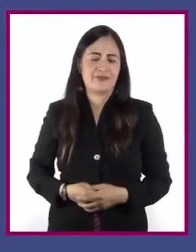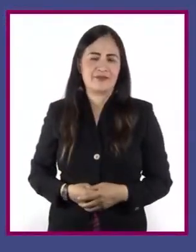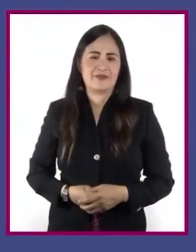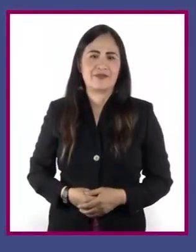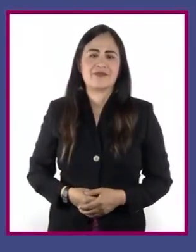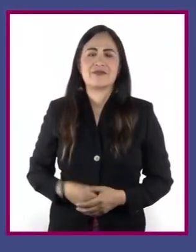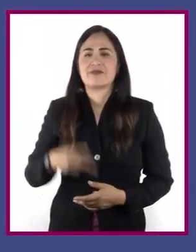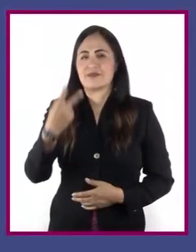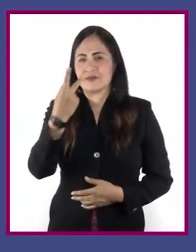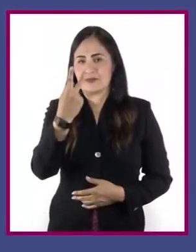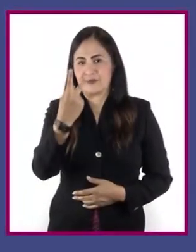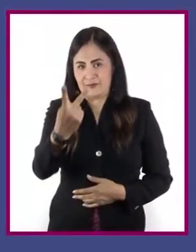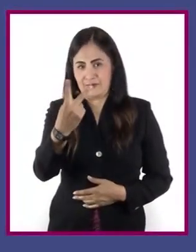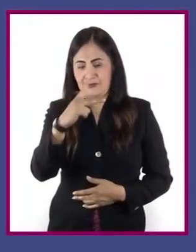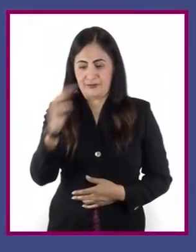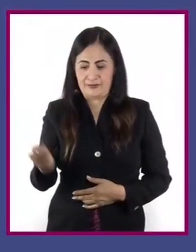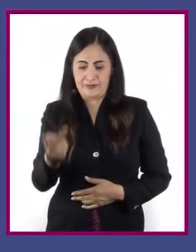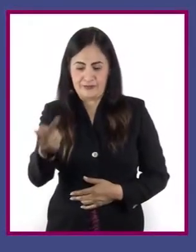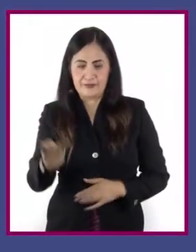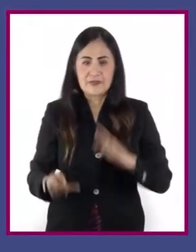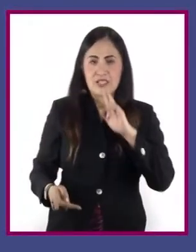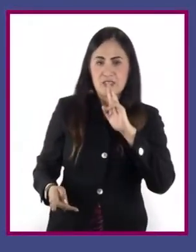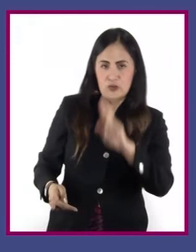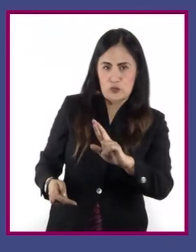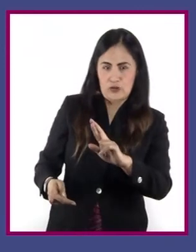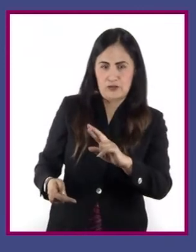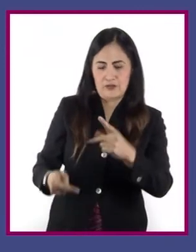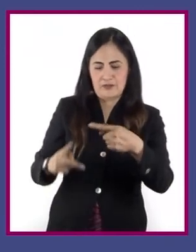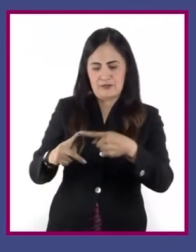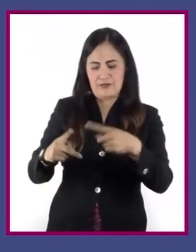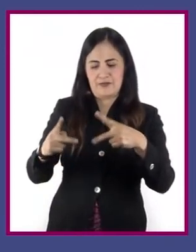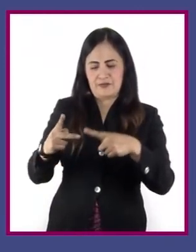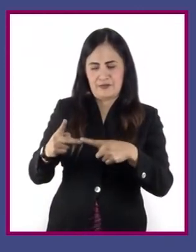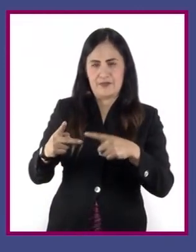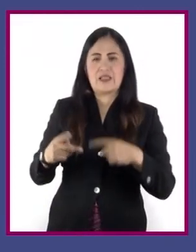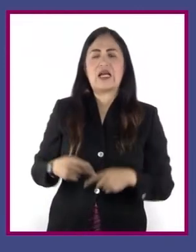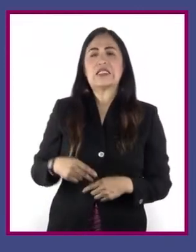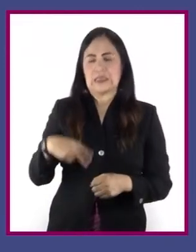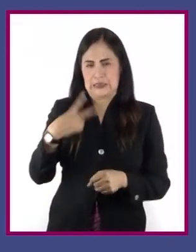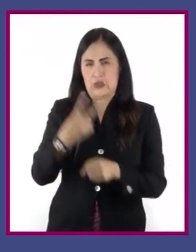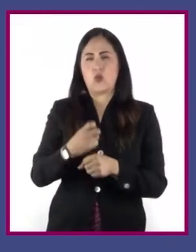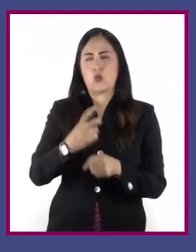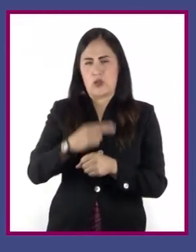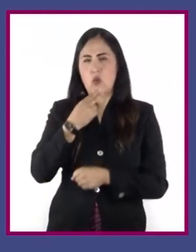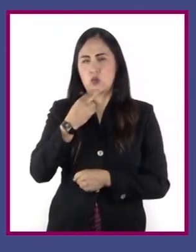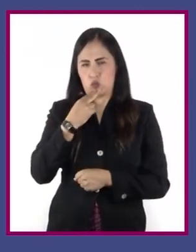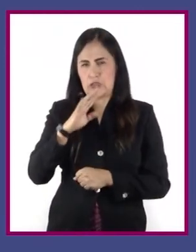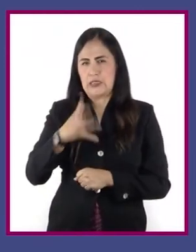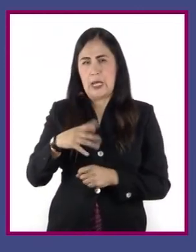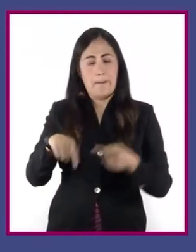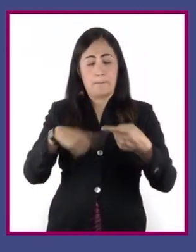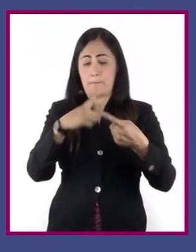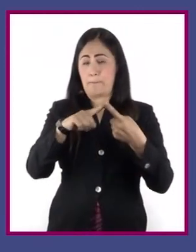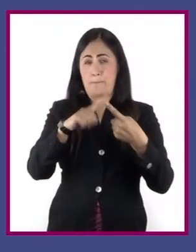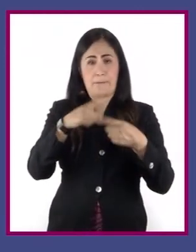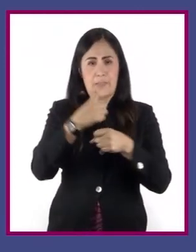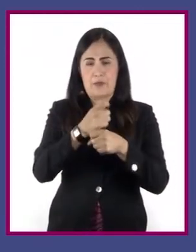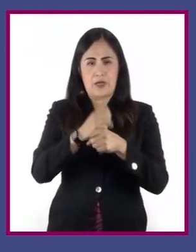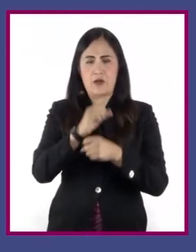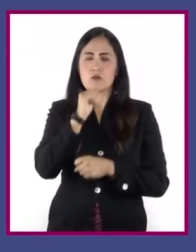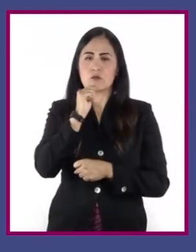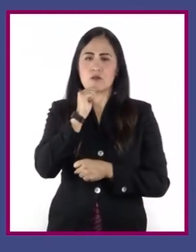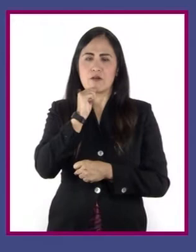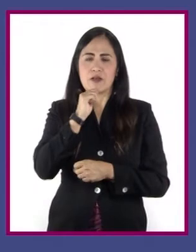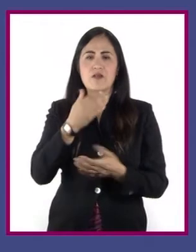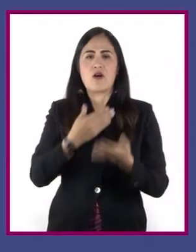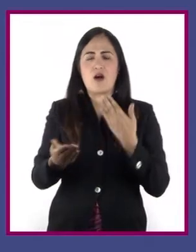2 preguntas y sus respuestas. La segunda ya la habíamos usado y la primera no. Ahora les mostraré